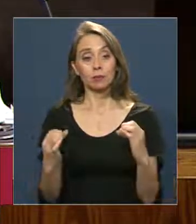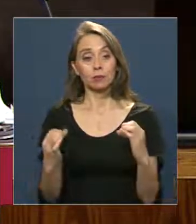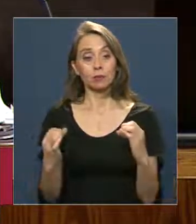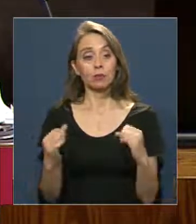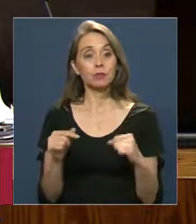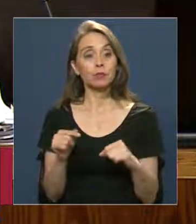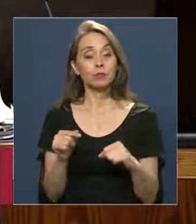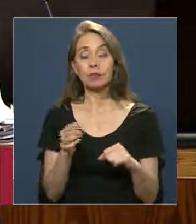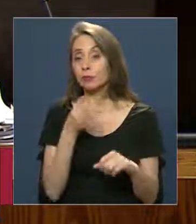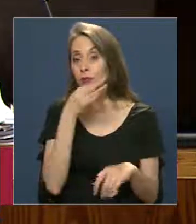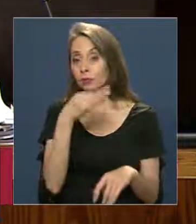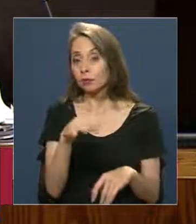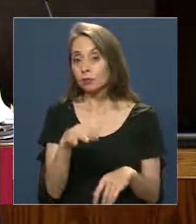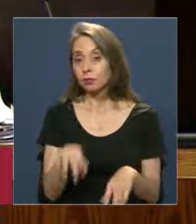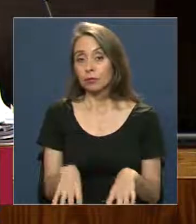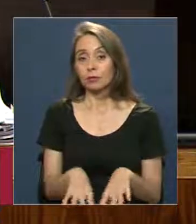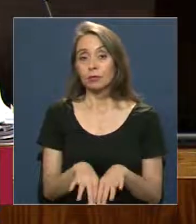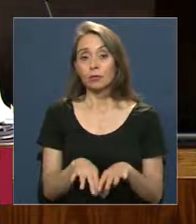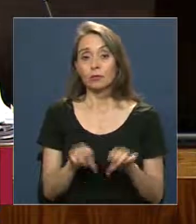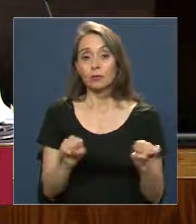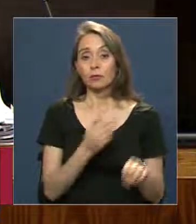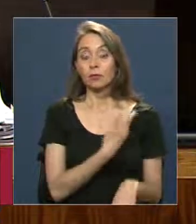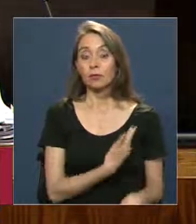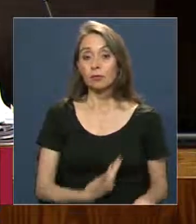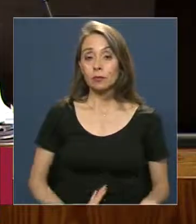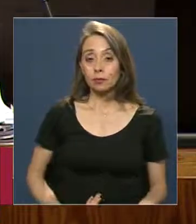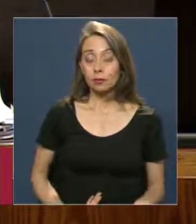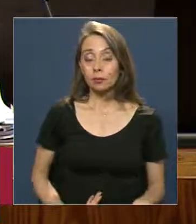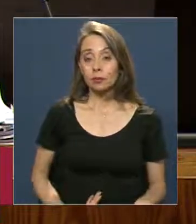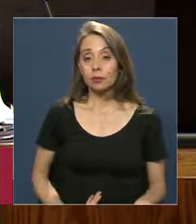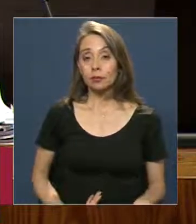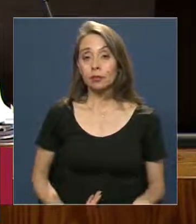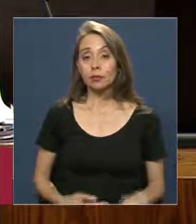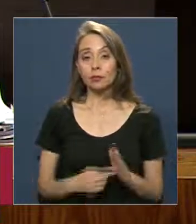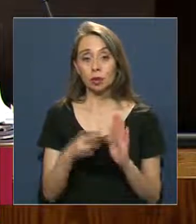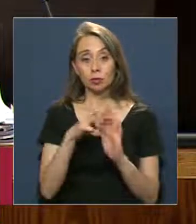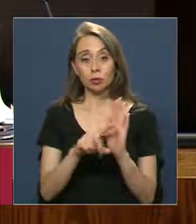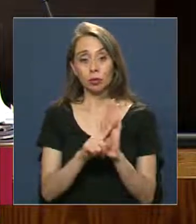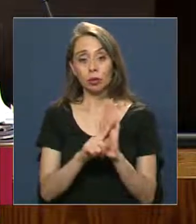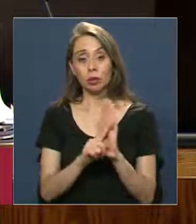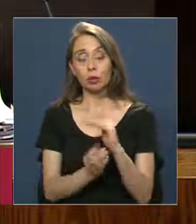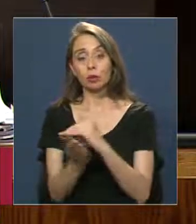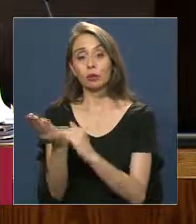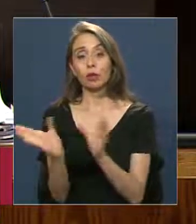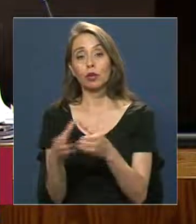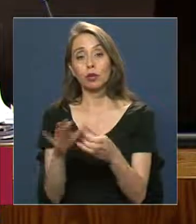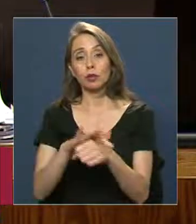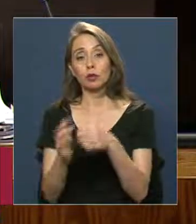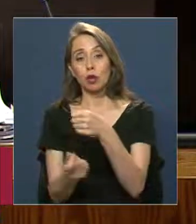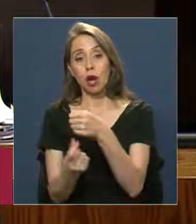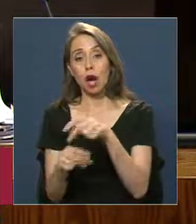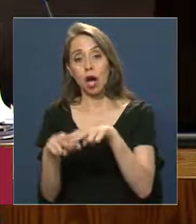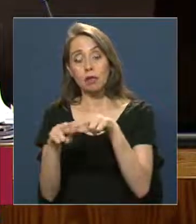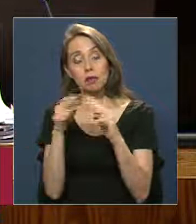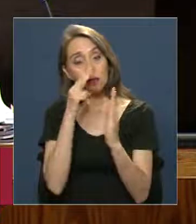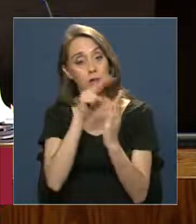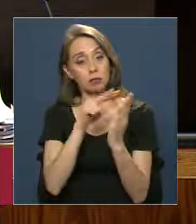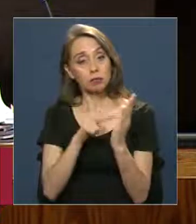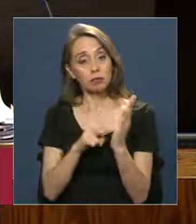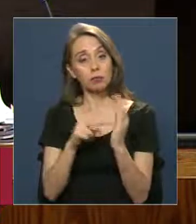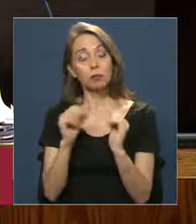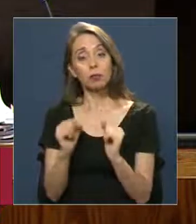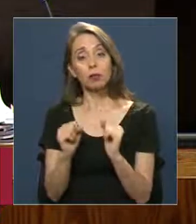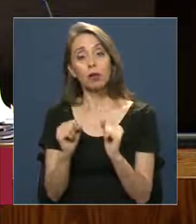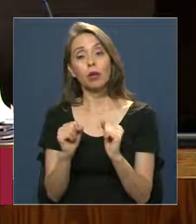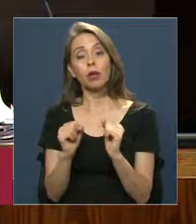de modo de señalar que el compromiso del Ejecutivo, dado el análisis que se había hecho del proyecto de ley en la Comisión de Hacienda, era que pudiéramos incorporar